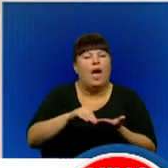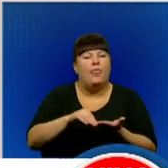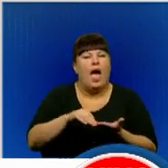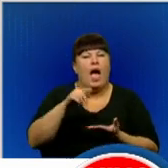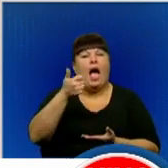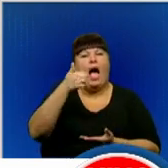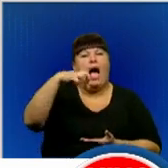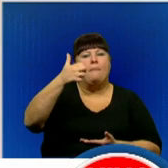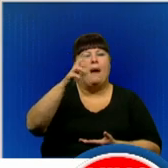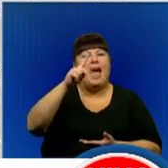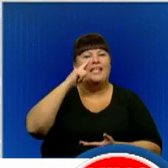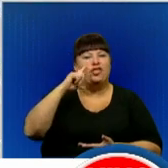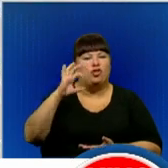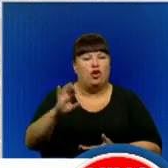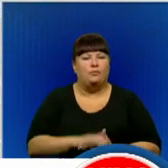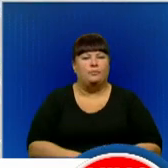aparicio